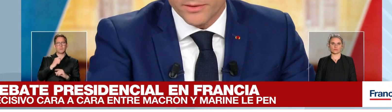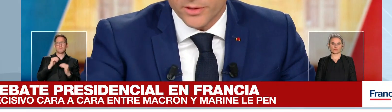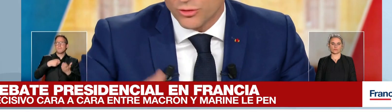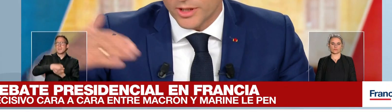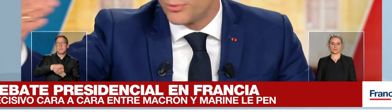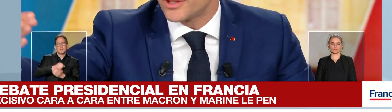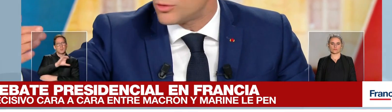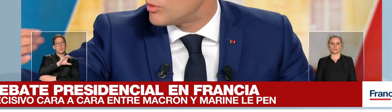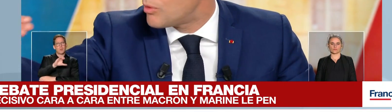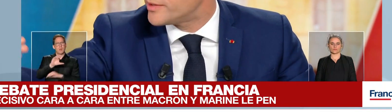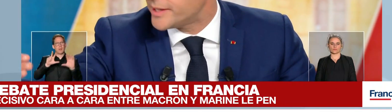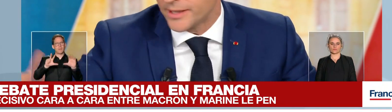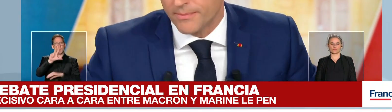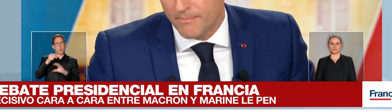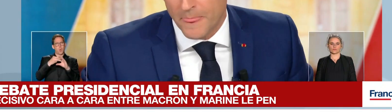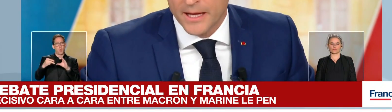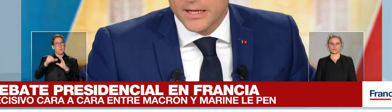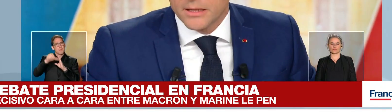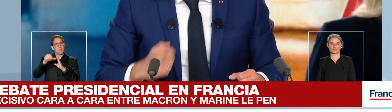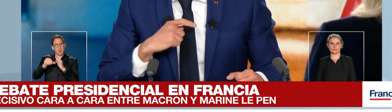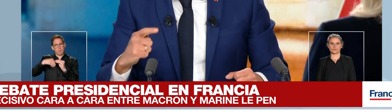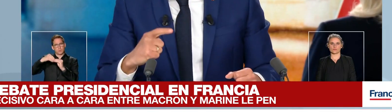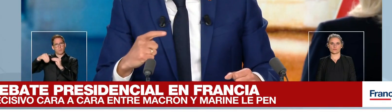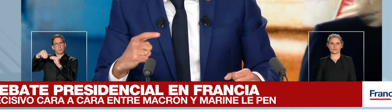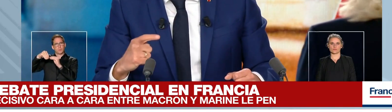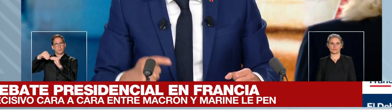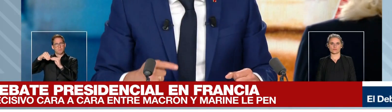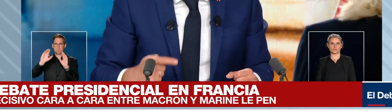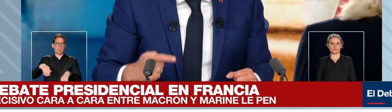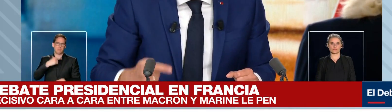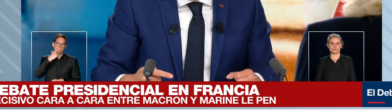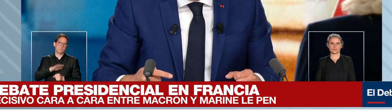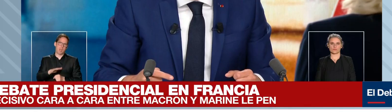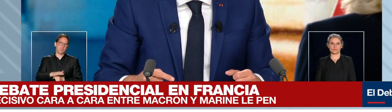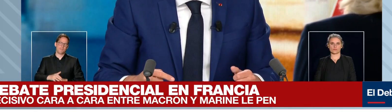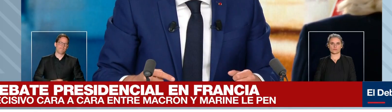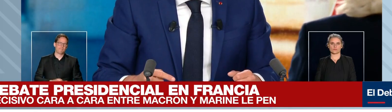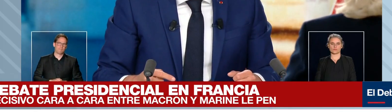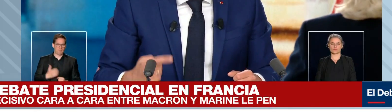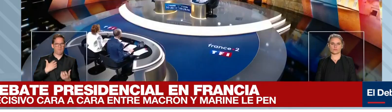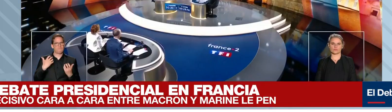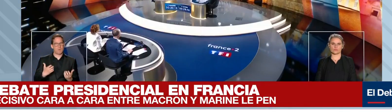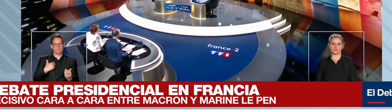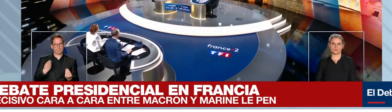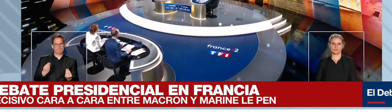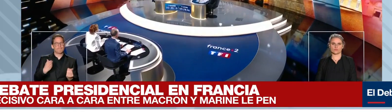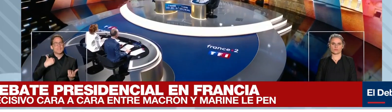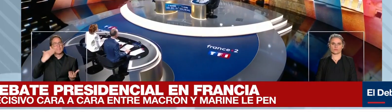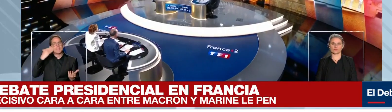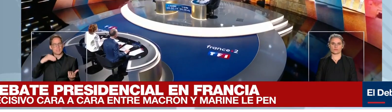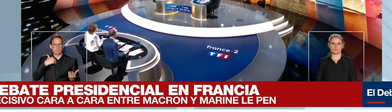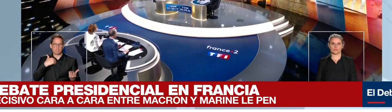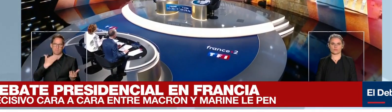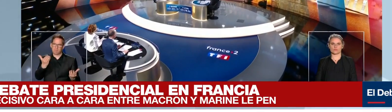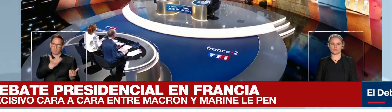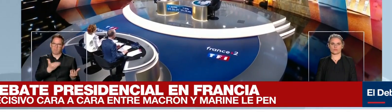183 euros y hasta más de 400 euros para el final de la carrera, y eso no es suficiente. Lo que yo les digo es que sé